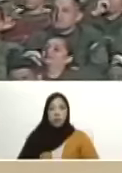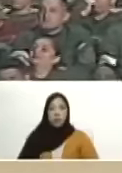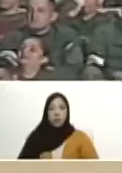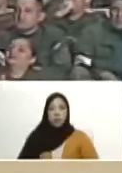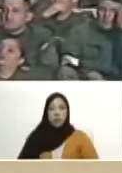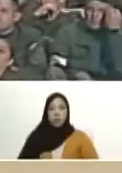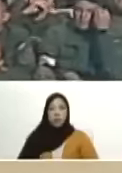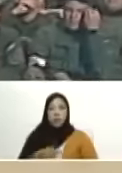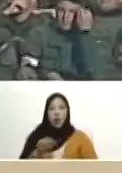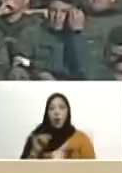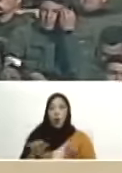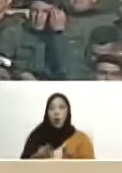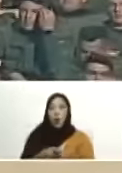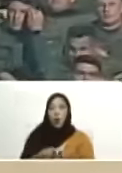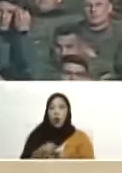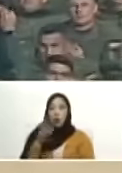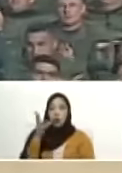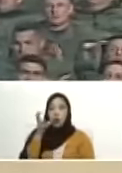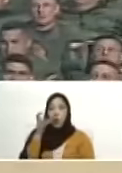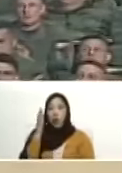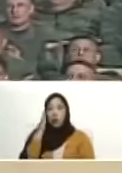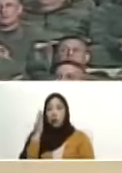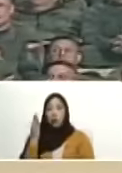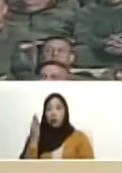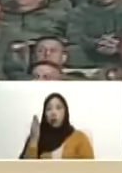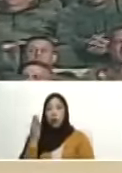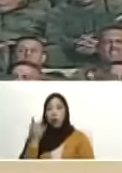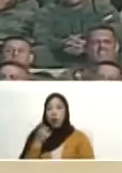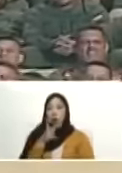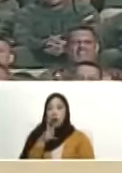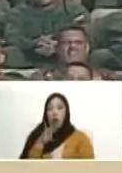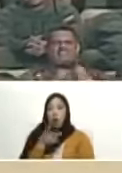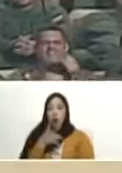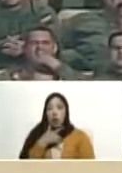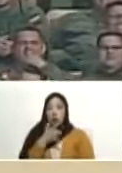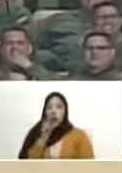¿A ustedes los han jurungado también? Porque le da cosquilla.